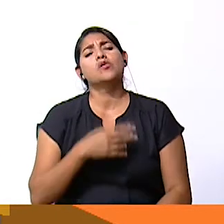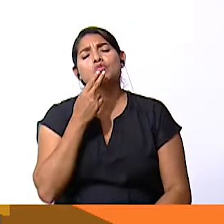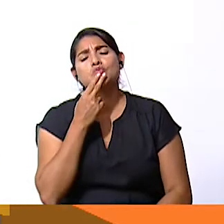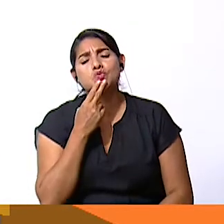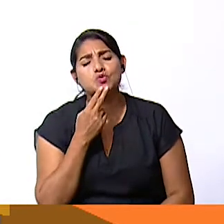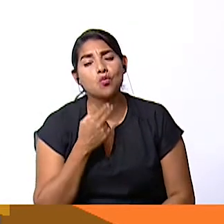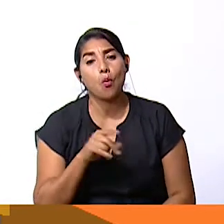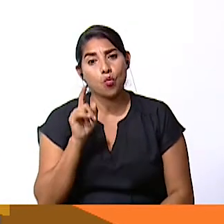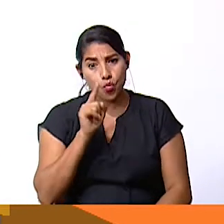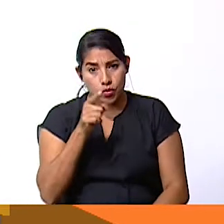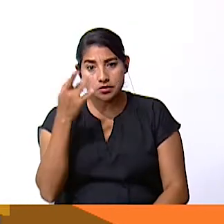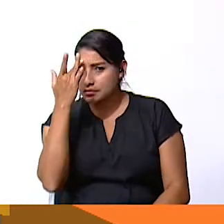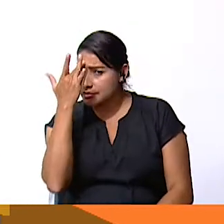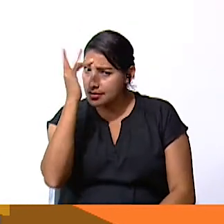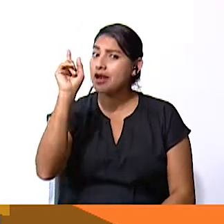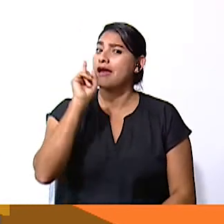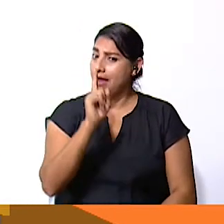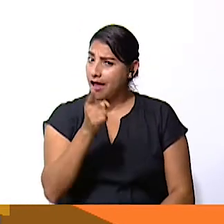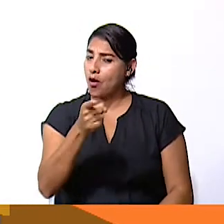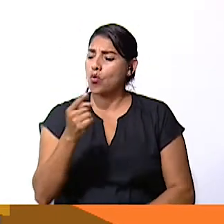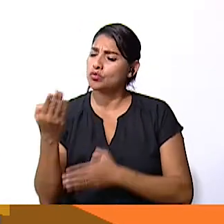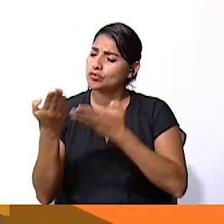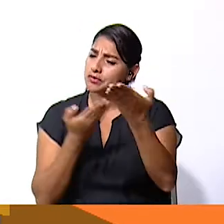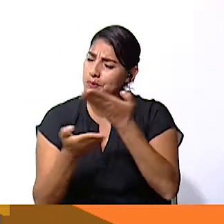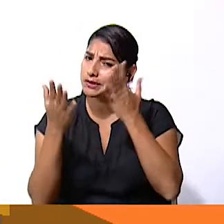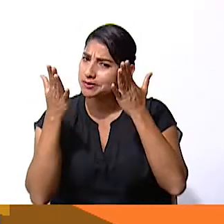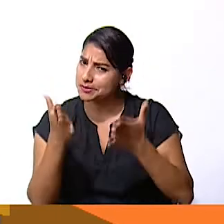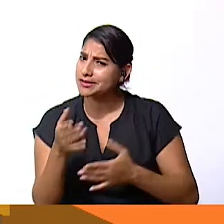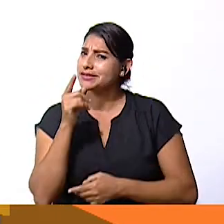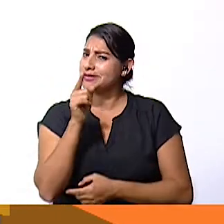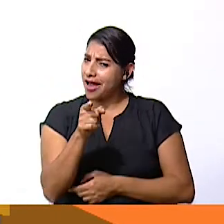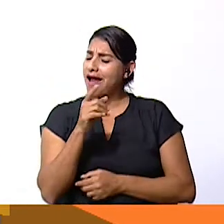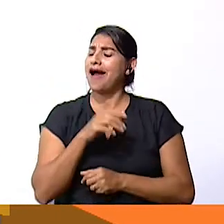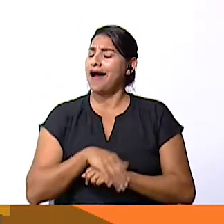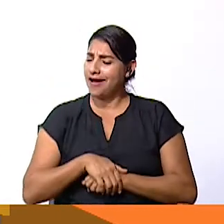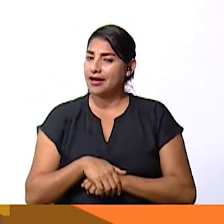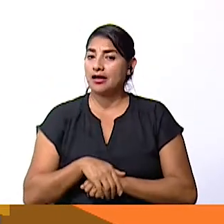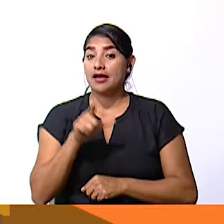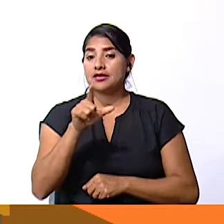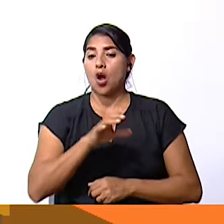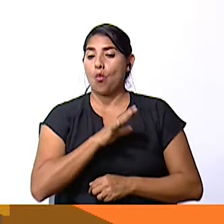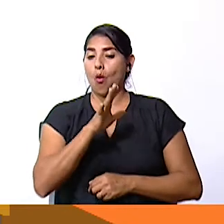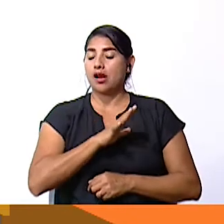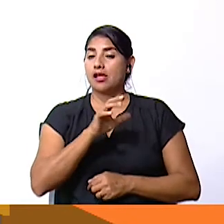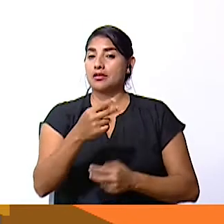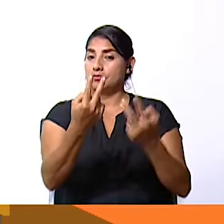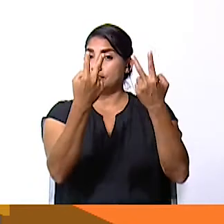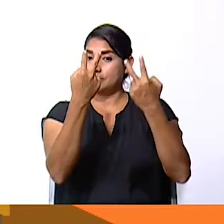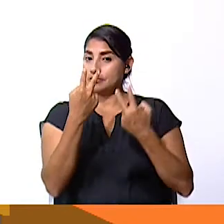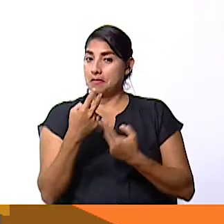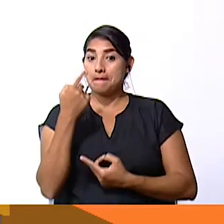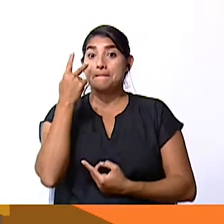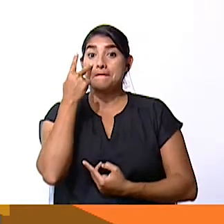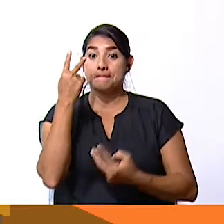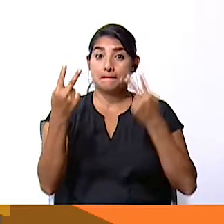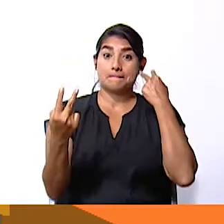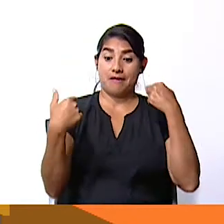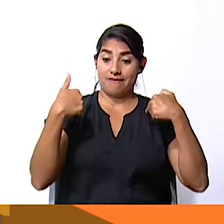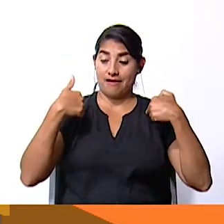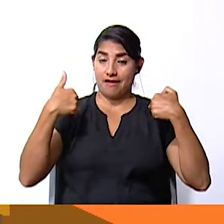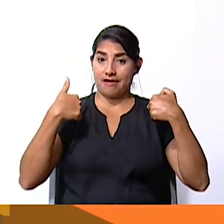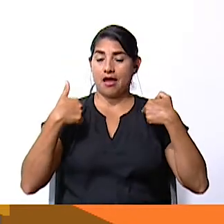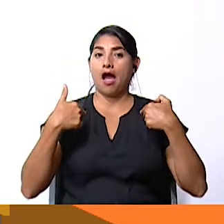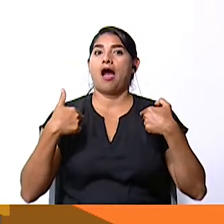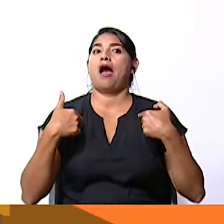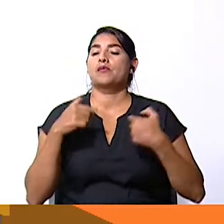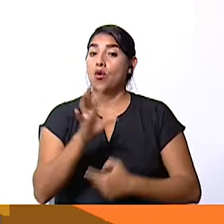qué inteligente, qué servicial. Esas son cualidades que las personas pueden ver en nosotros por